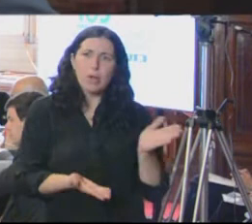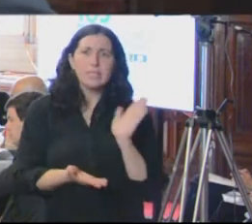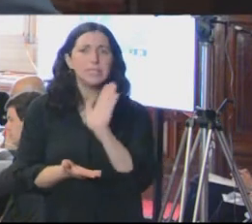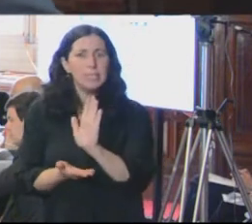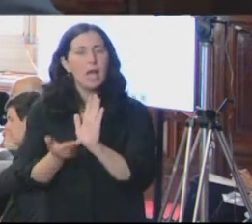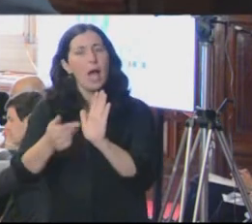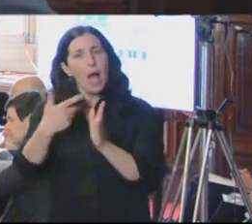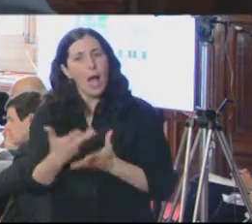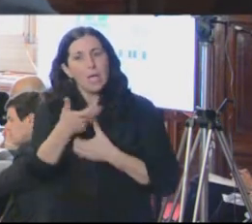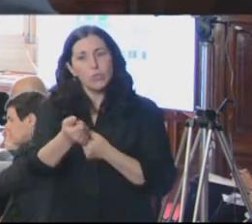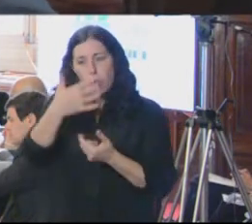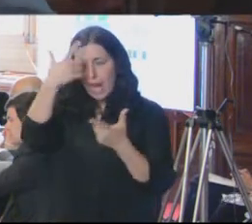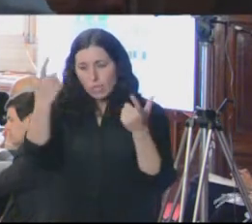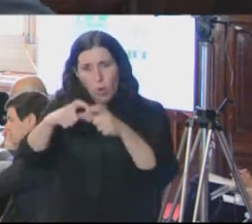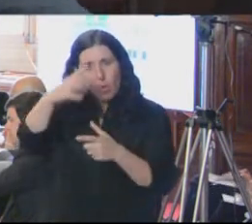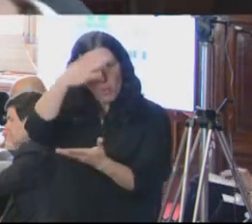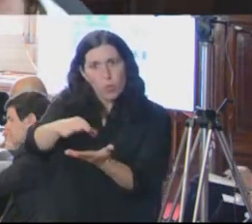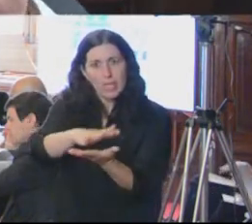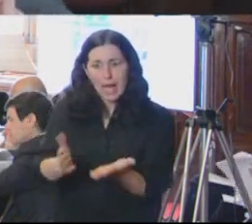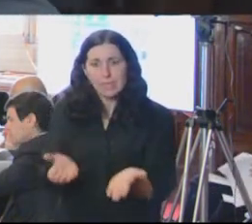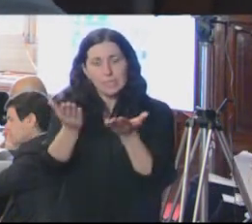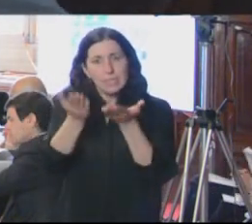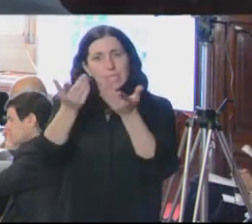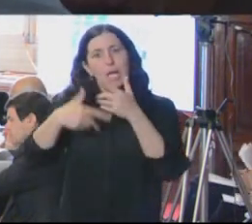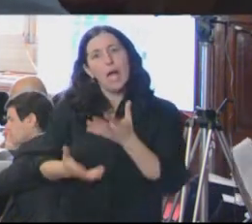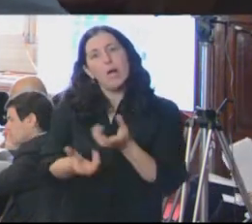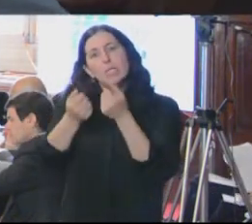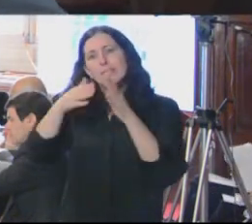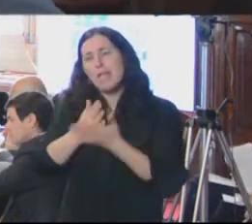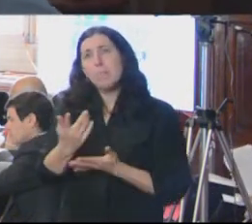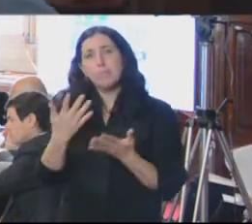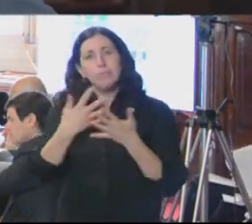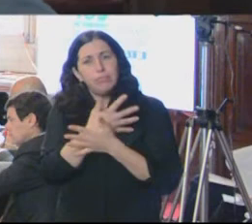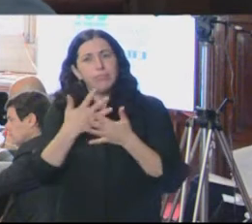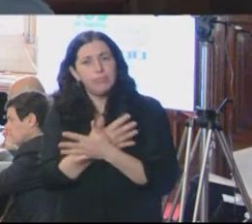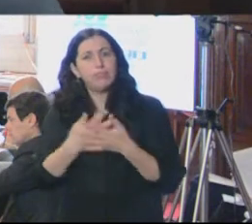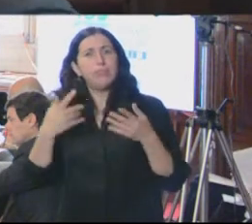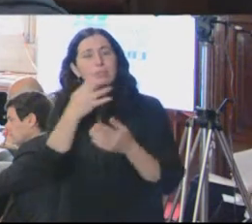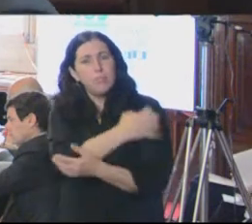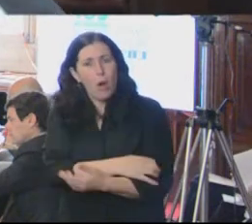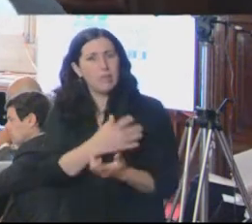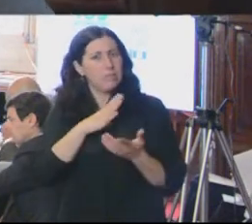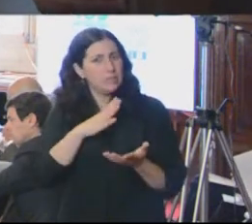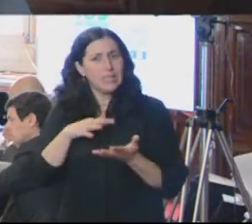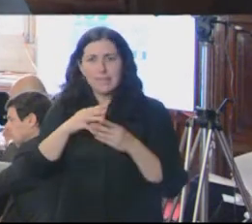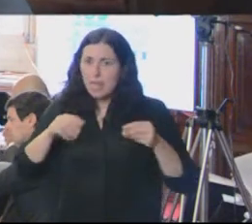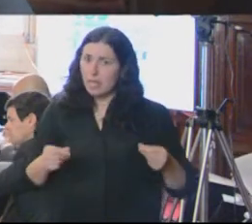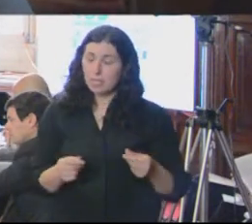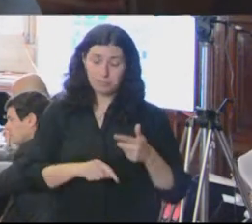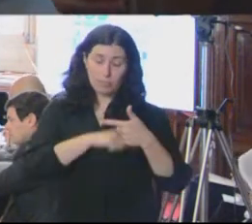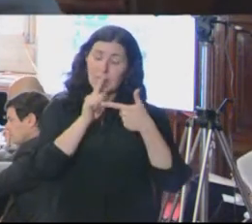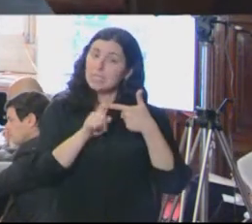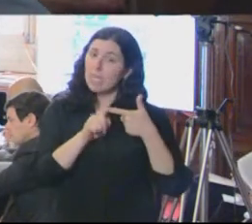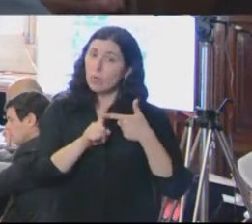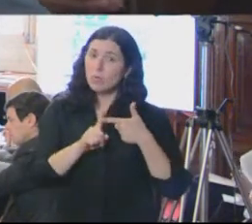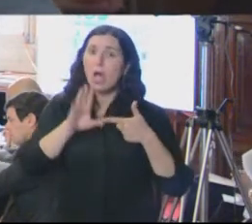salir, digamos, de la pobreza y de las luchas que constantemente han tenido que pasar en estos territorios. El segundo elemento son los procesos de judicialización